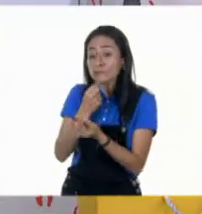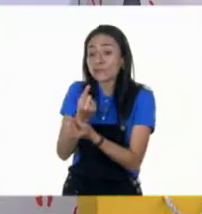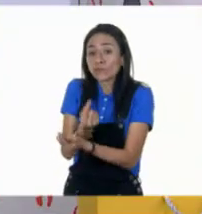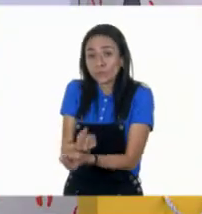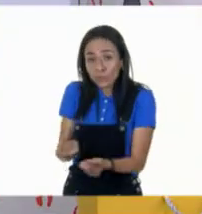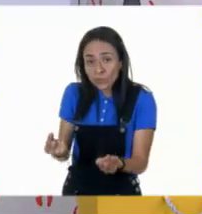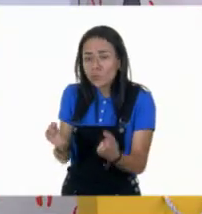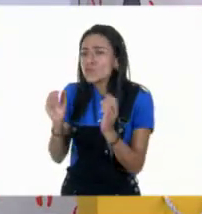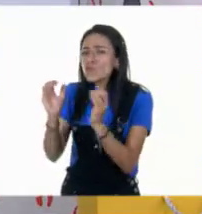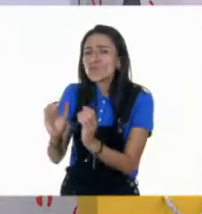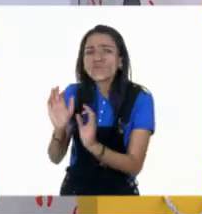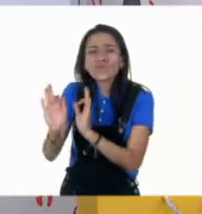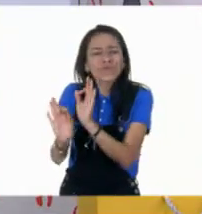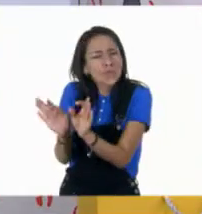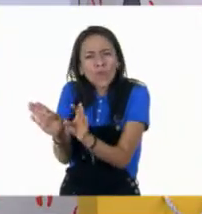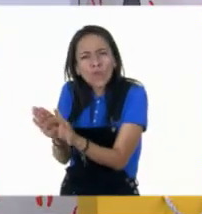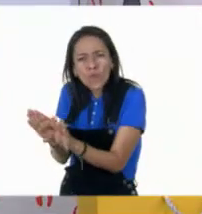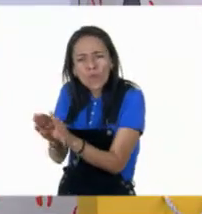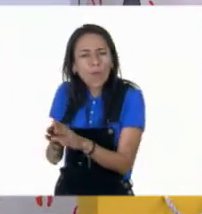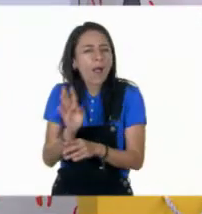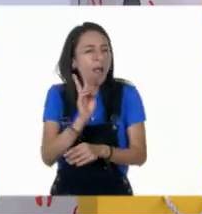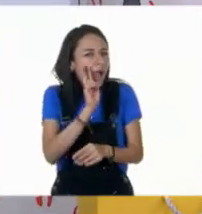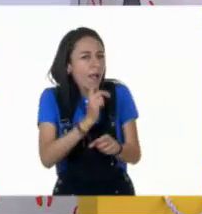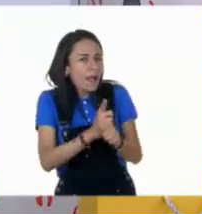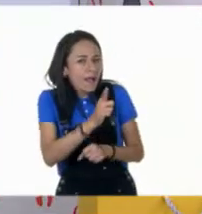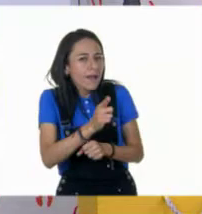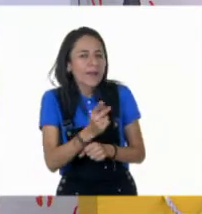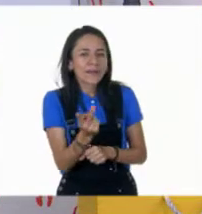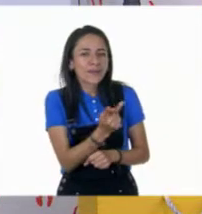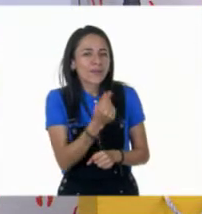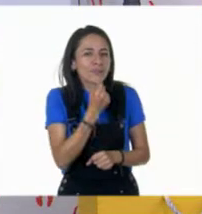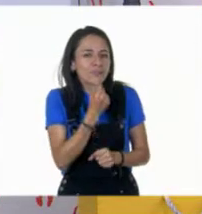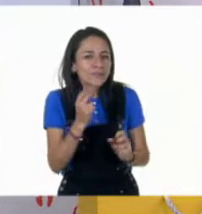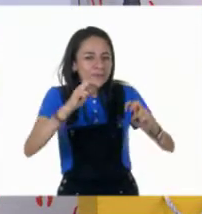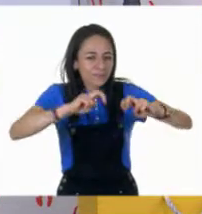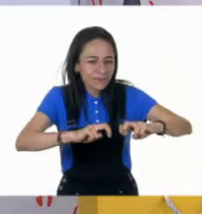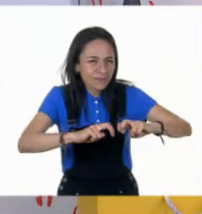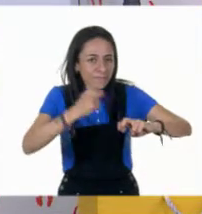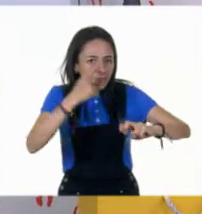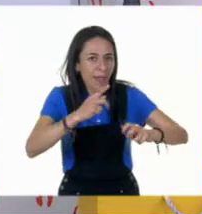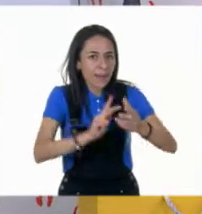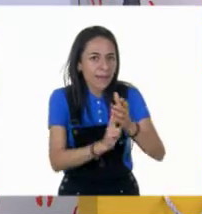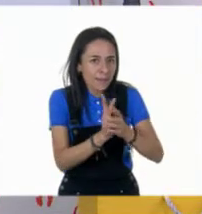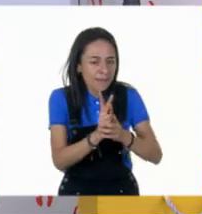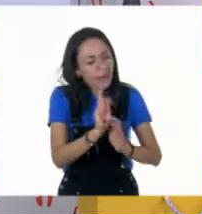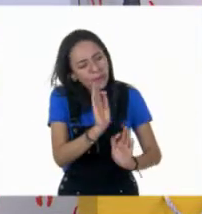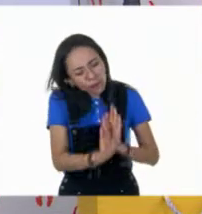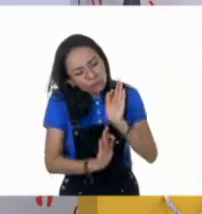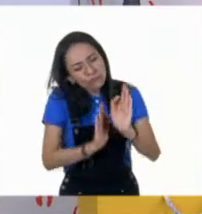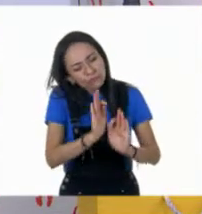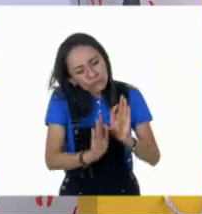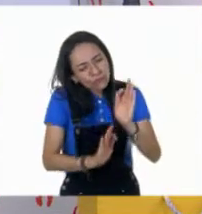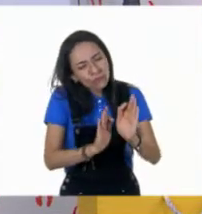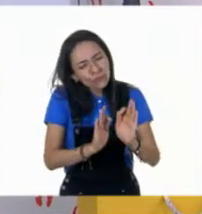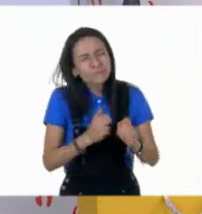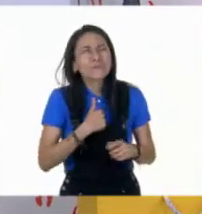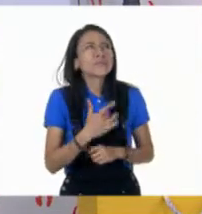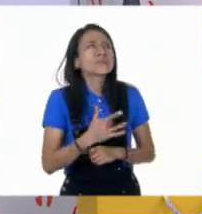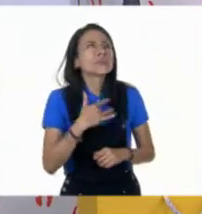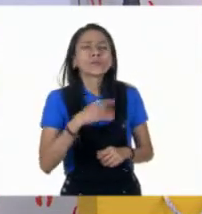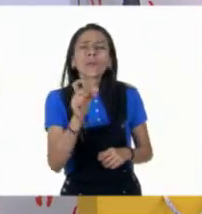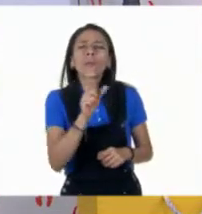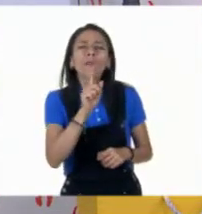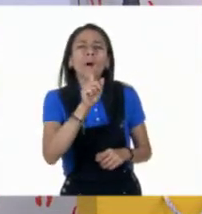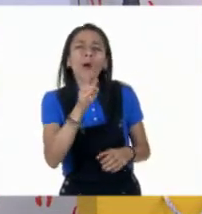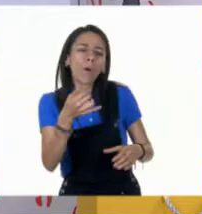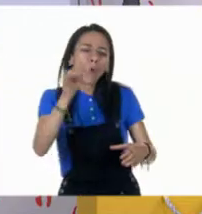vimos que ellos en la imagen estaban regando la plantita, ¿te acuerdas? Sí, claro. Me parece que regar las plantas es una forma también de cuidarlas. Correcto.